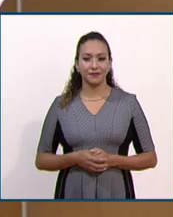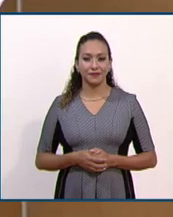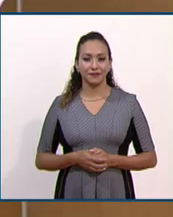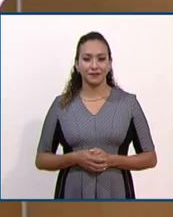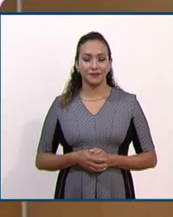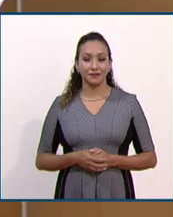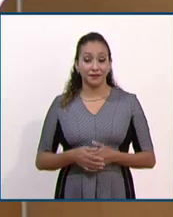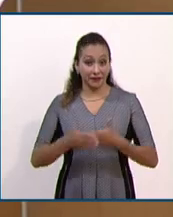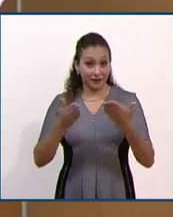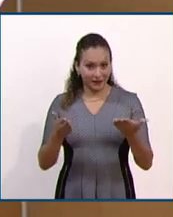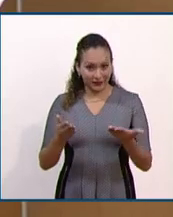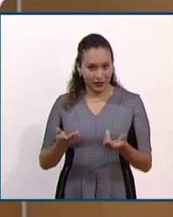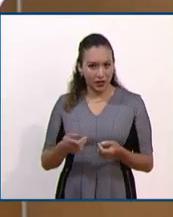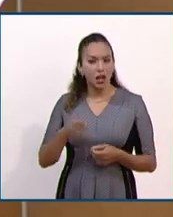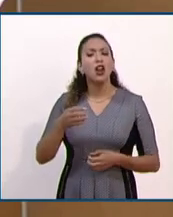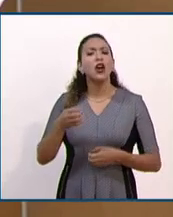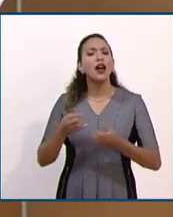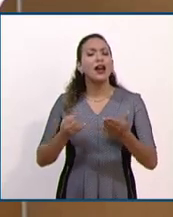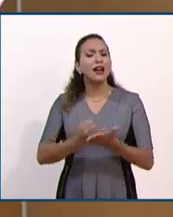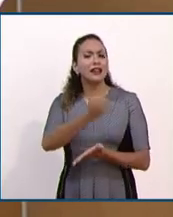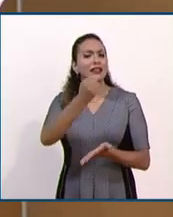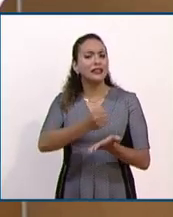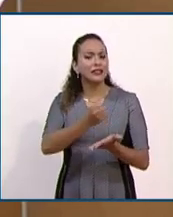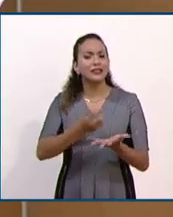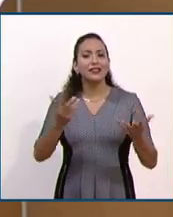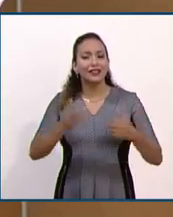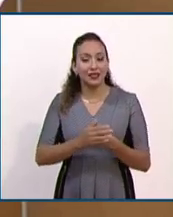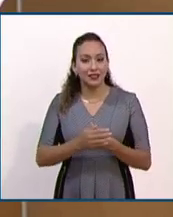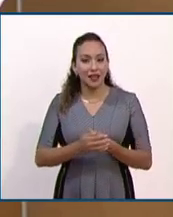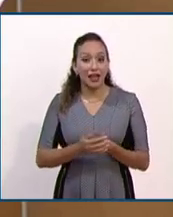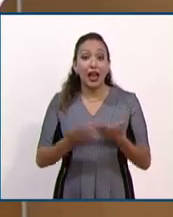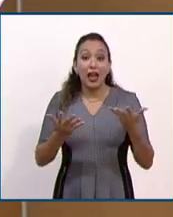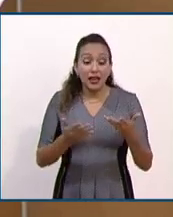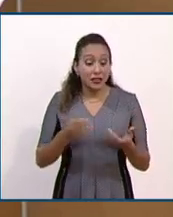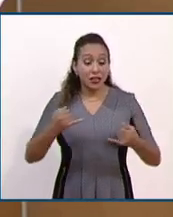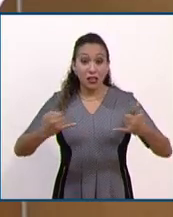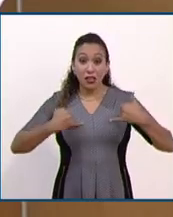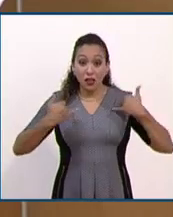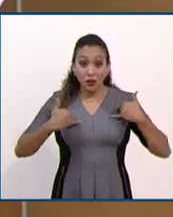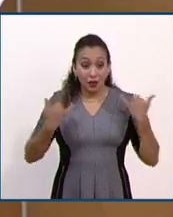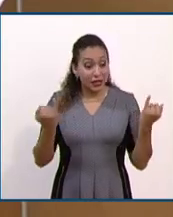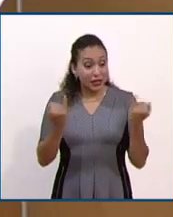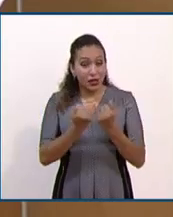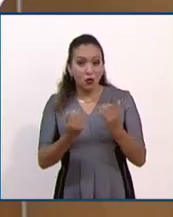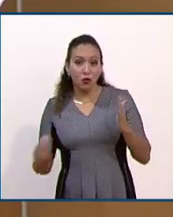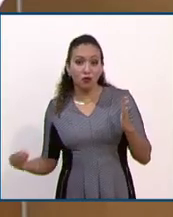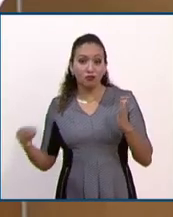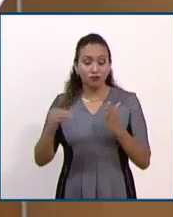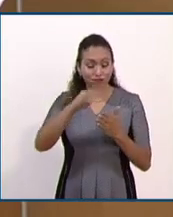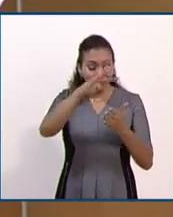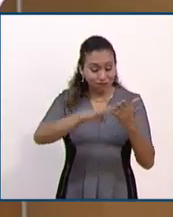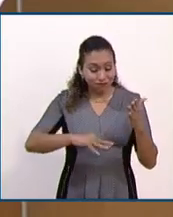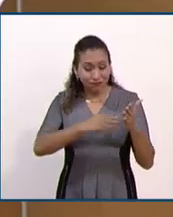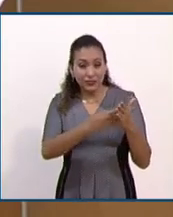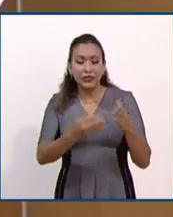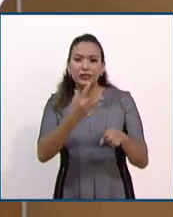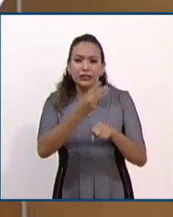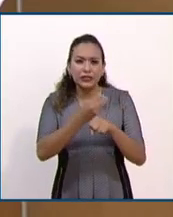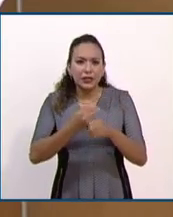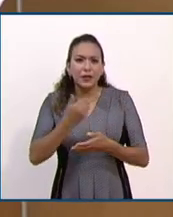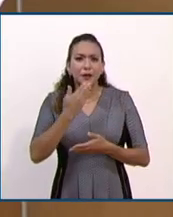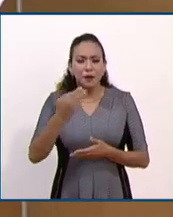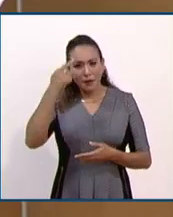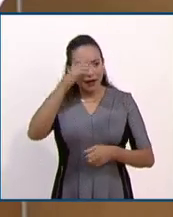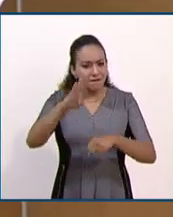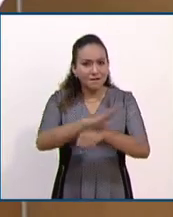En este caso, lo que está logrando la sentencia es que los mismos jóvenes establezcan un programa de ajustes que sean hechos a su medida, que se